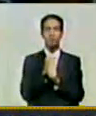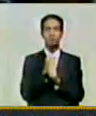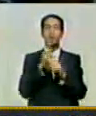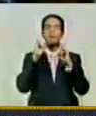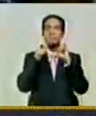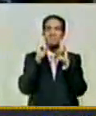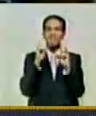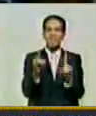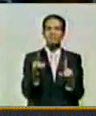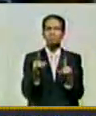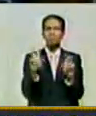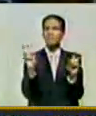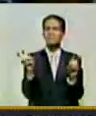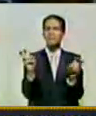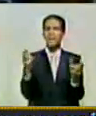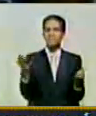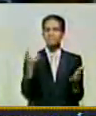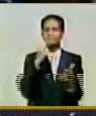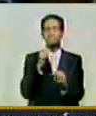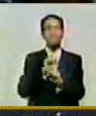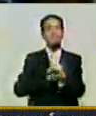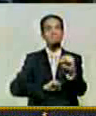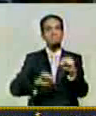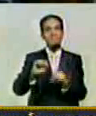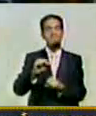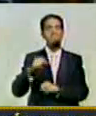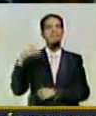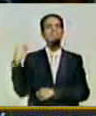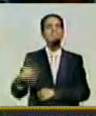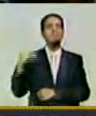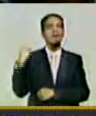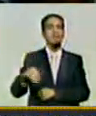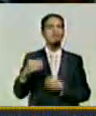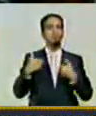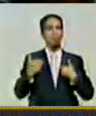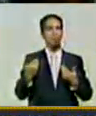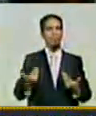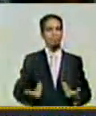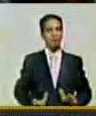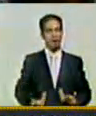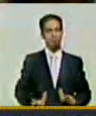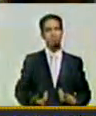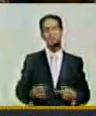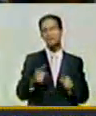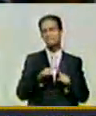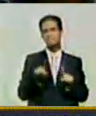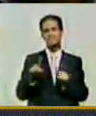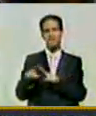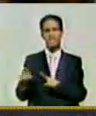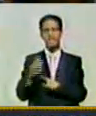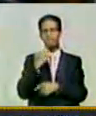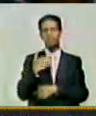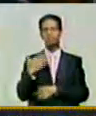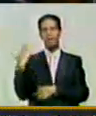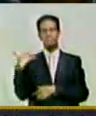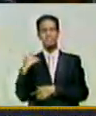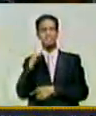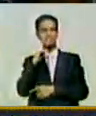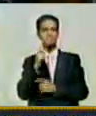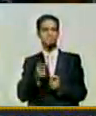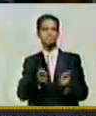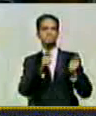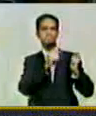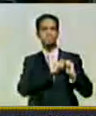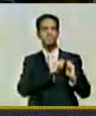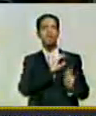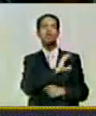vinculados a la defensa de los derechos humanos, en diversas facetas, pues. Desde un comité de base de derechos humanos en los años